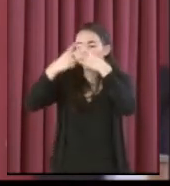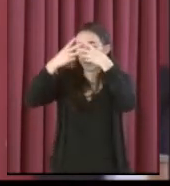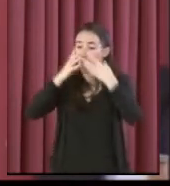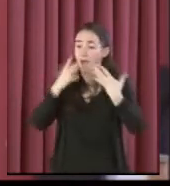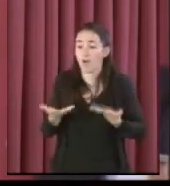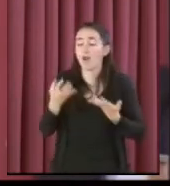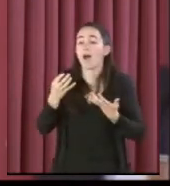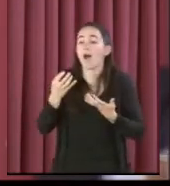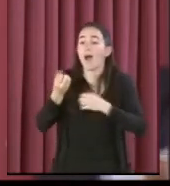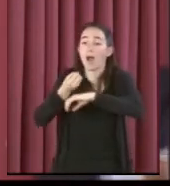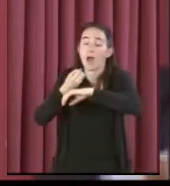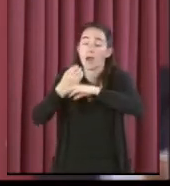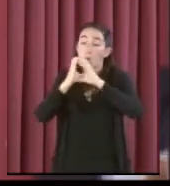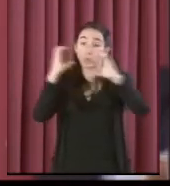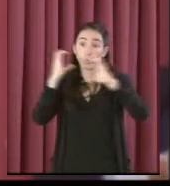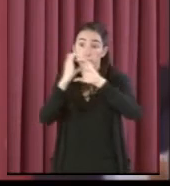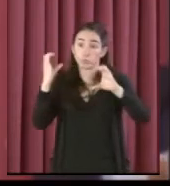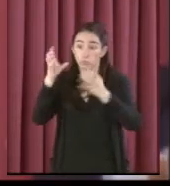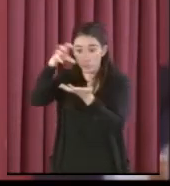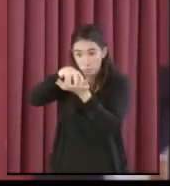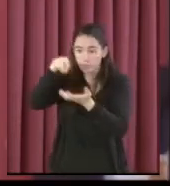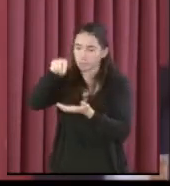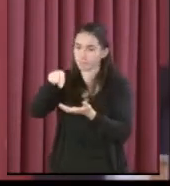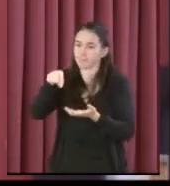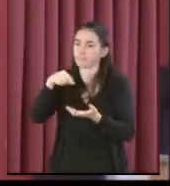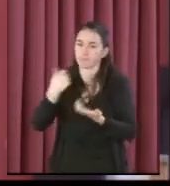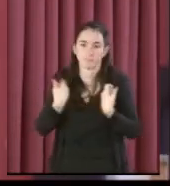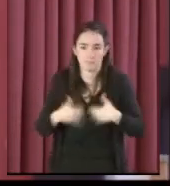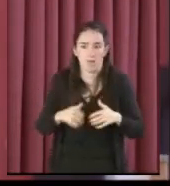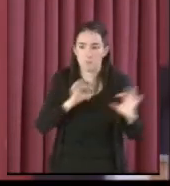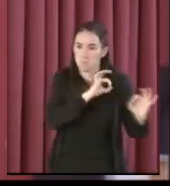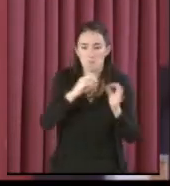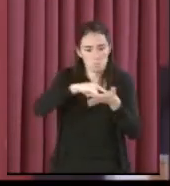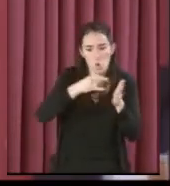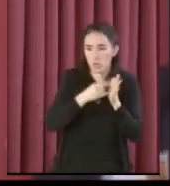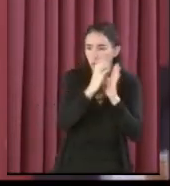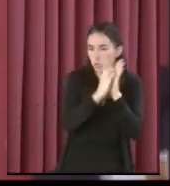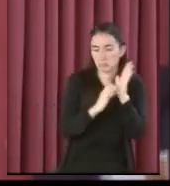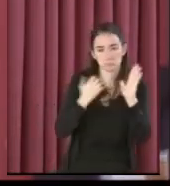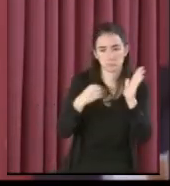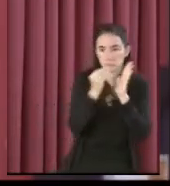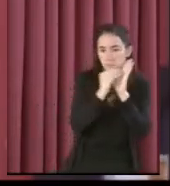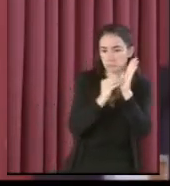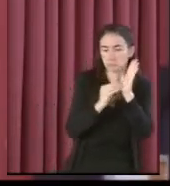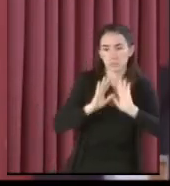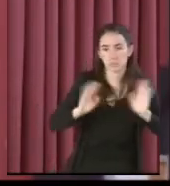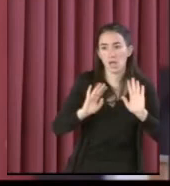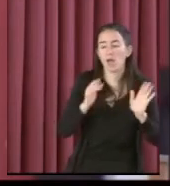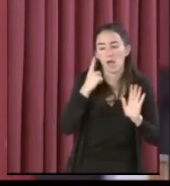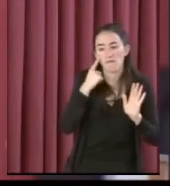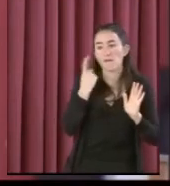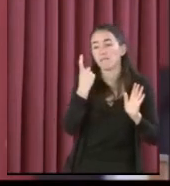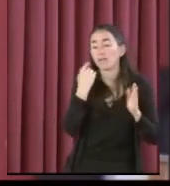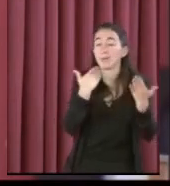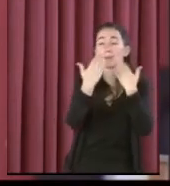estación de autobuses, cuyo proyecto de rehabilitación está prácticamente concluido, pendiente únicamente de los últimos detalles con los